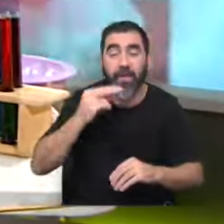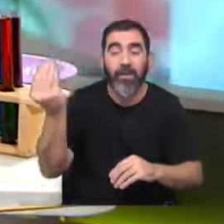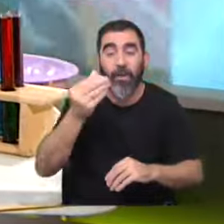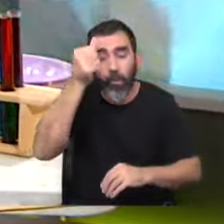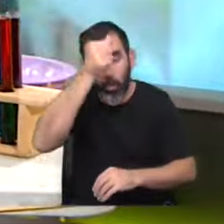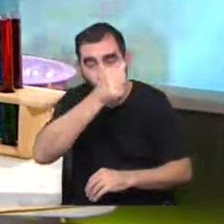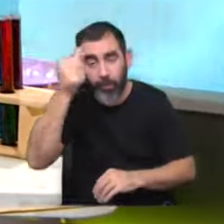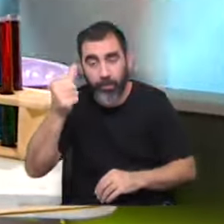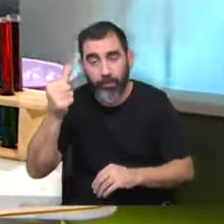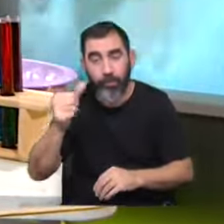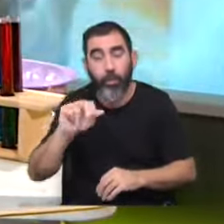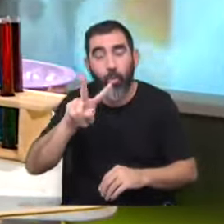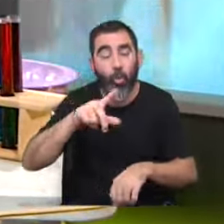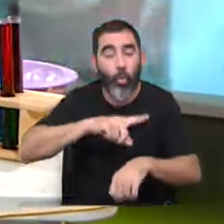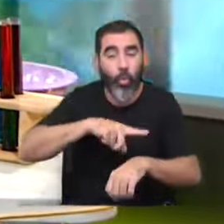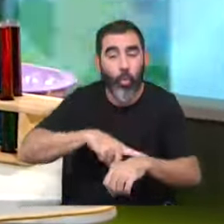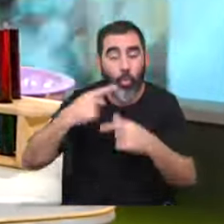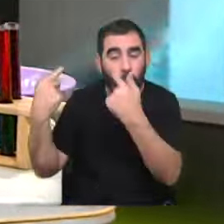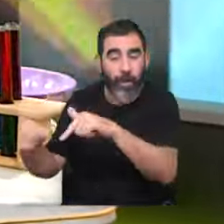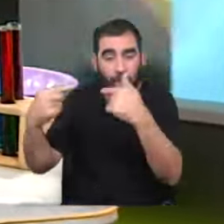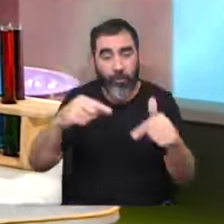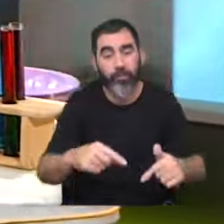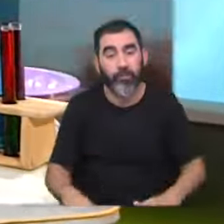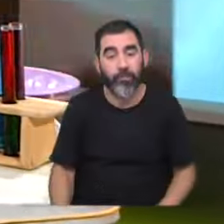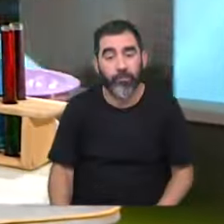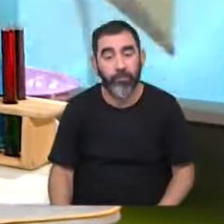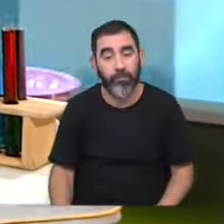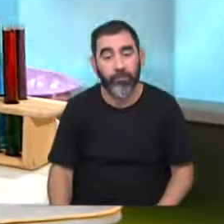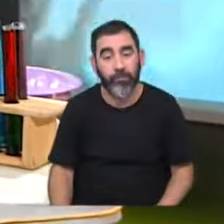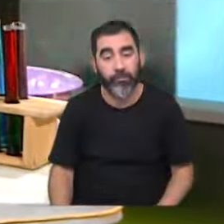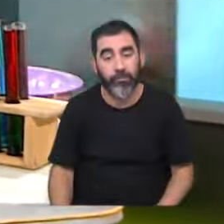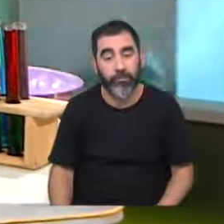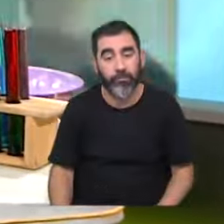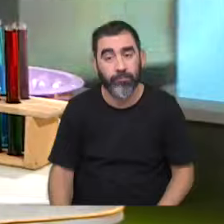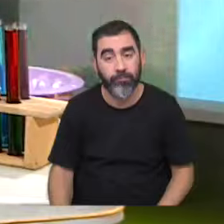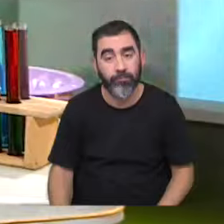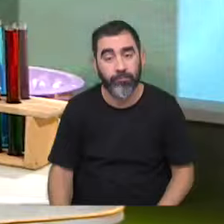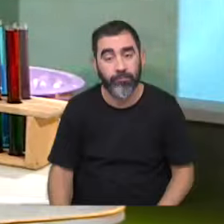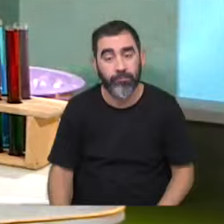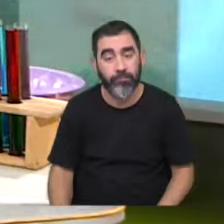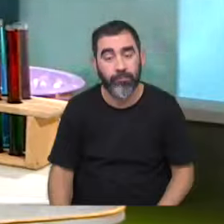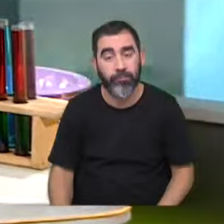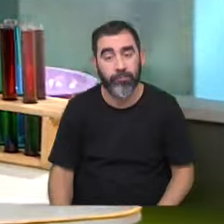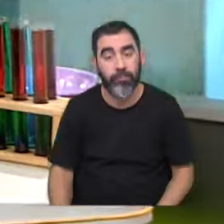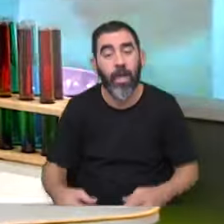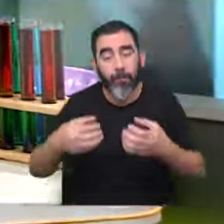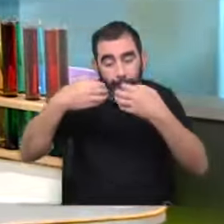domingo vamos a estar ahí en dos horarios diferentes. Y bueno, va a ser esto y más. También tenemos los microscopios para